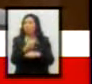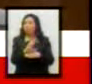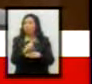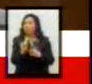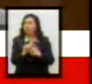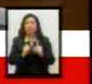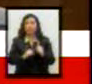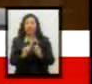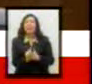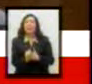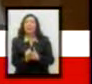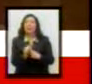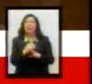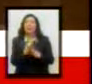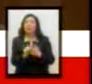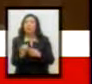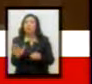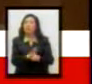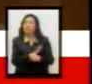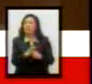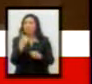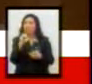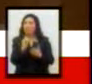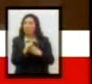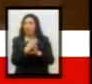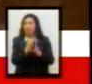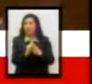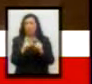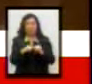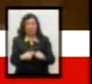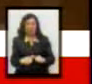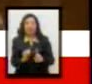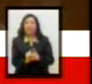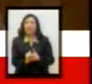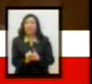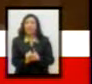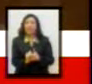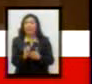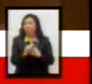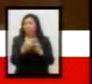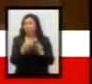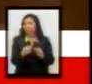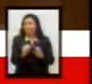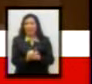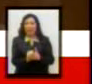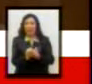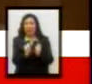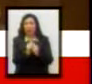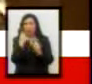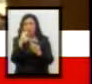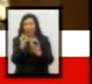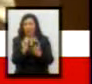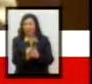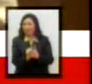capacitados y habilitados de manera eficiente para la formulación permanente, efectiva, real y con